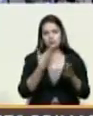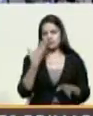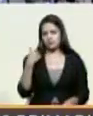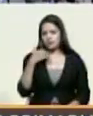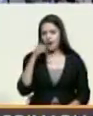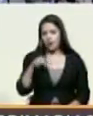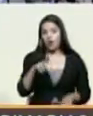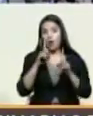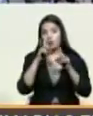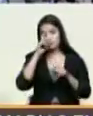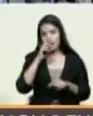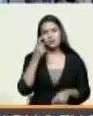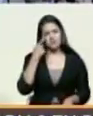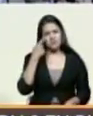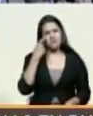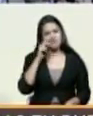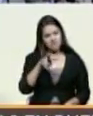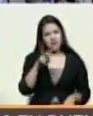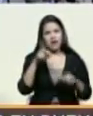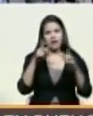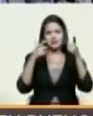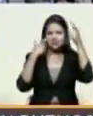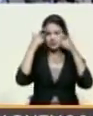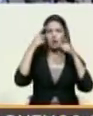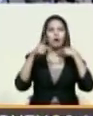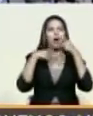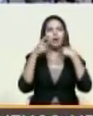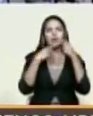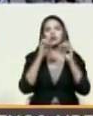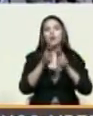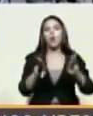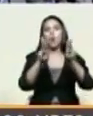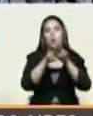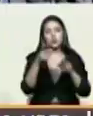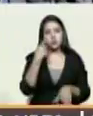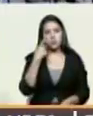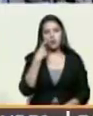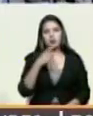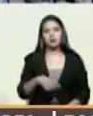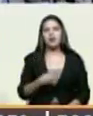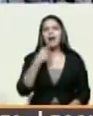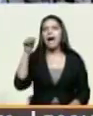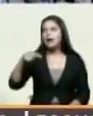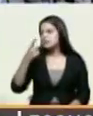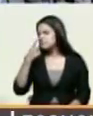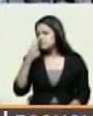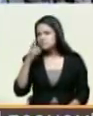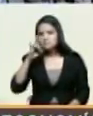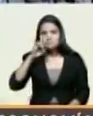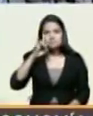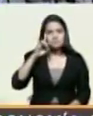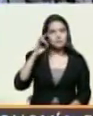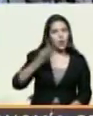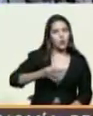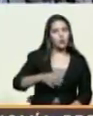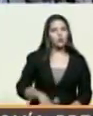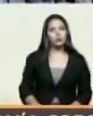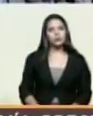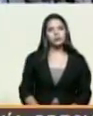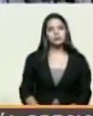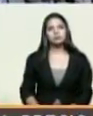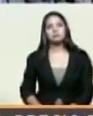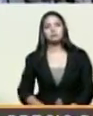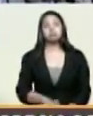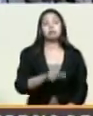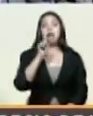11 años. Vean ese discurso del comandante Hugo Chávez en la ONU, cuando dijo, aquí huele a azufre. Ahí mismo,